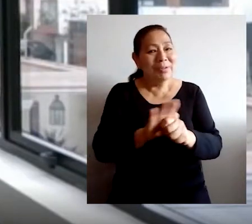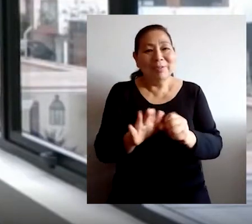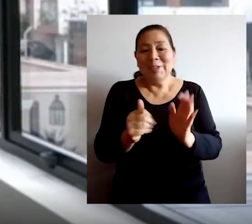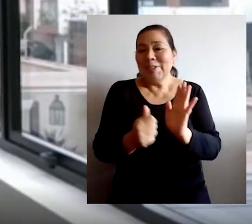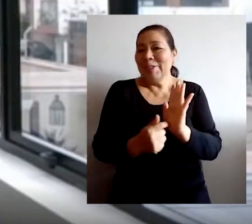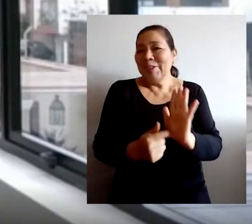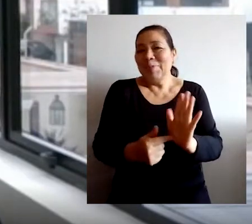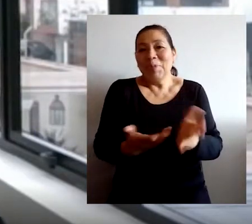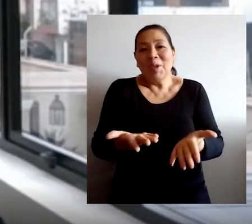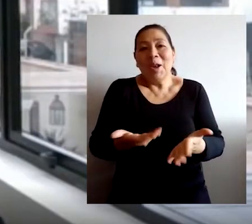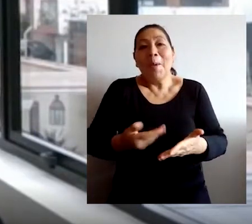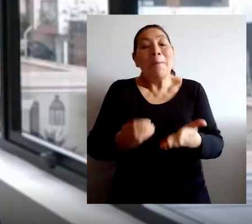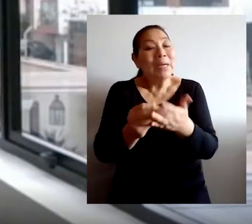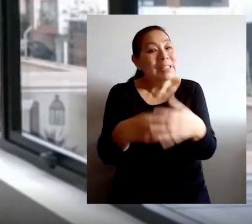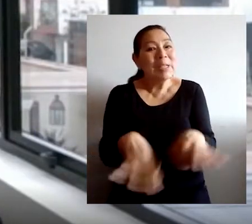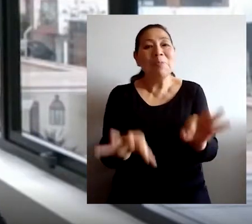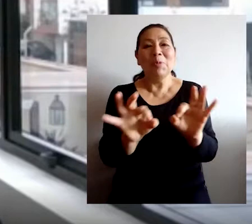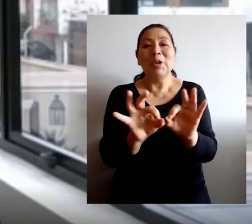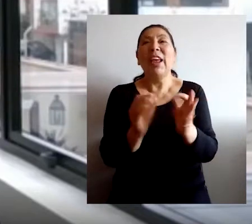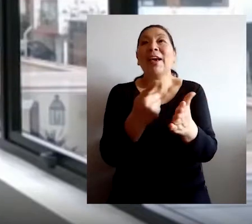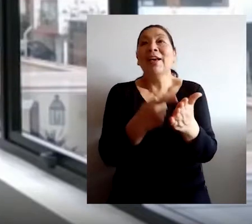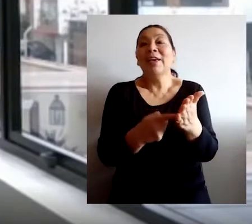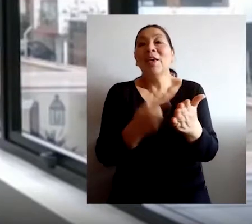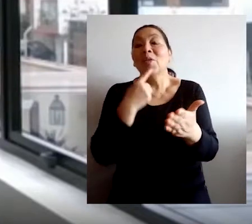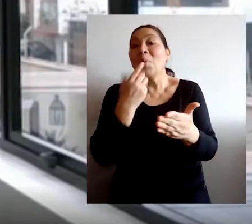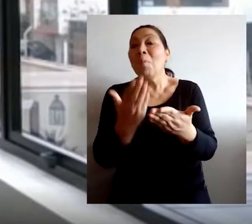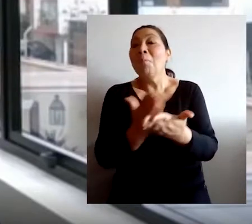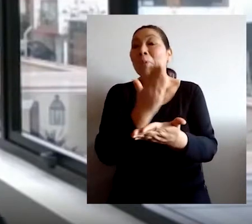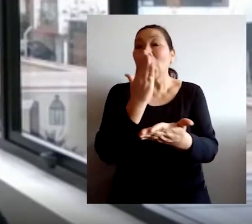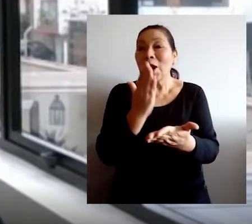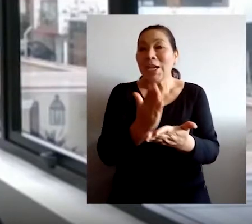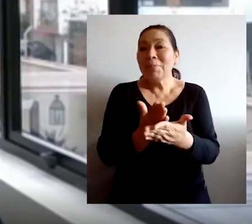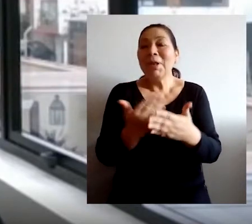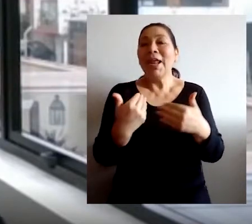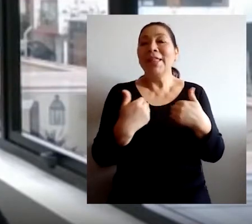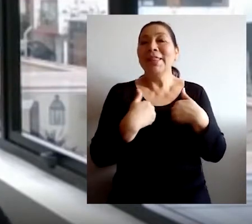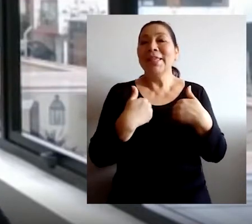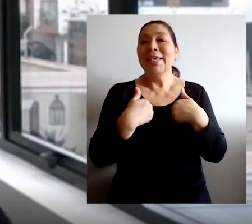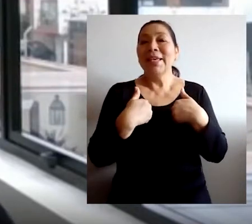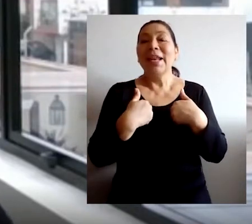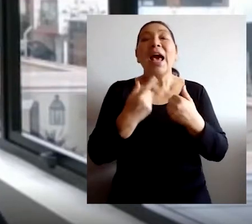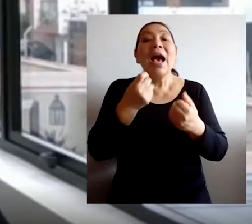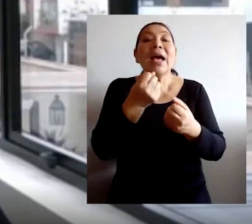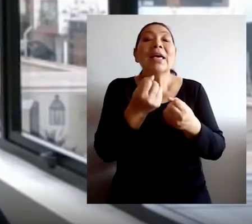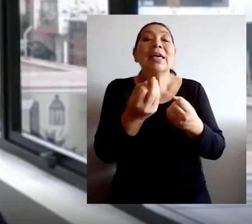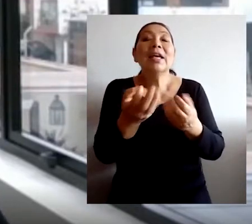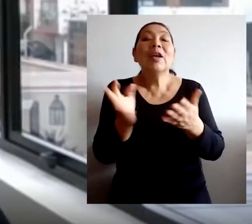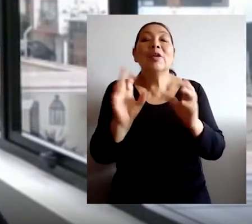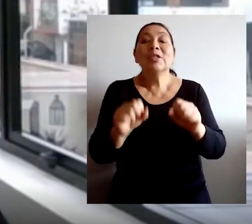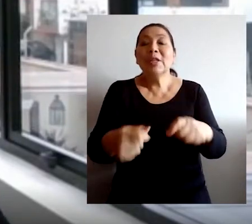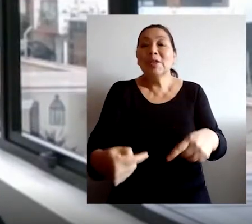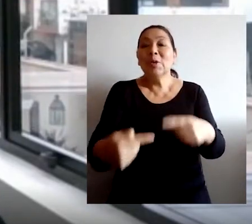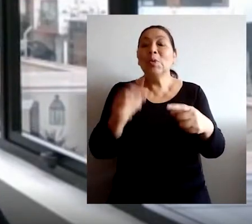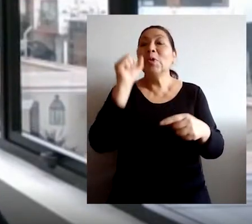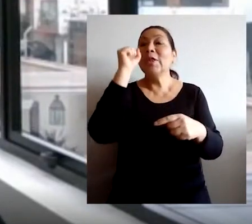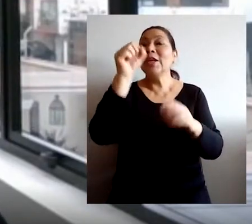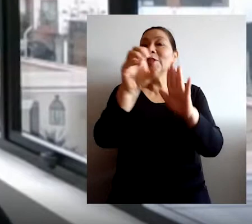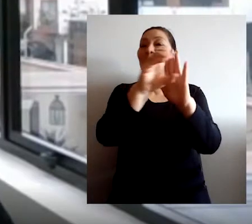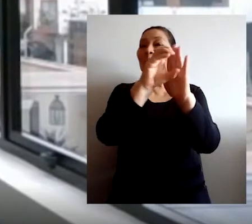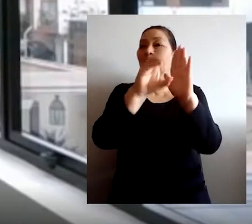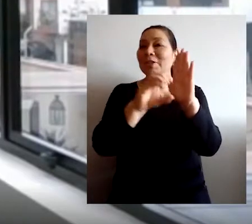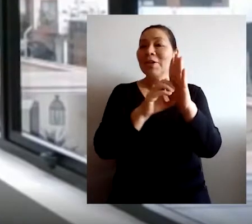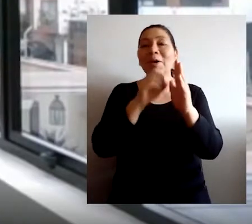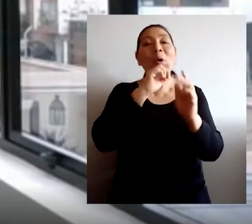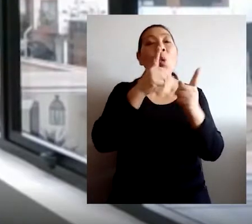obvio que la prioridad en la decisión de un caso la tiene aquel proceso en donde se discute un derecho